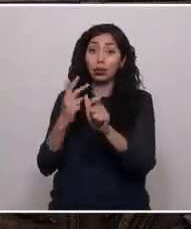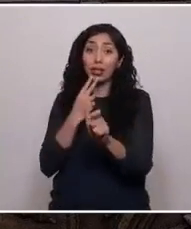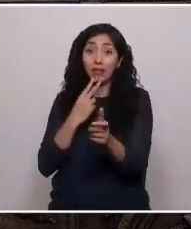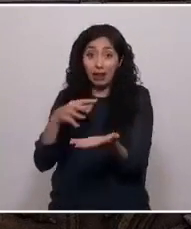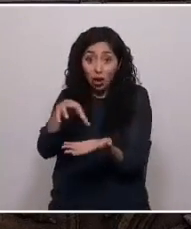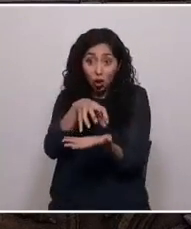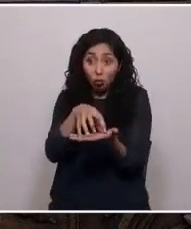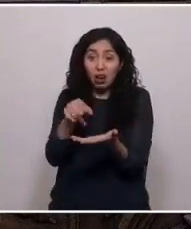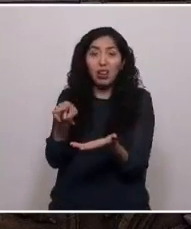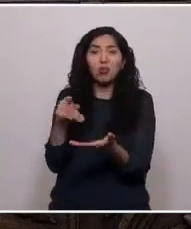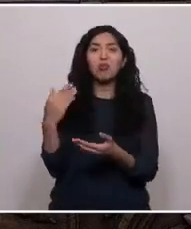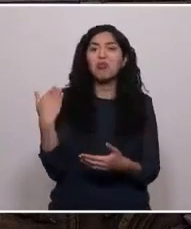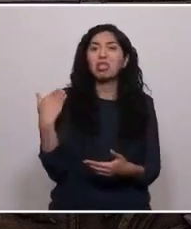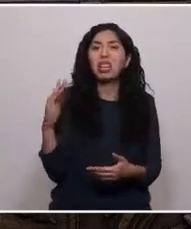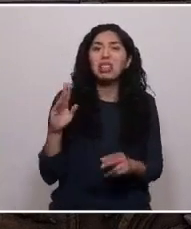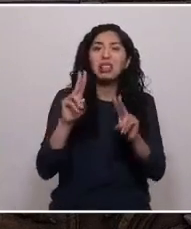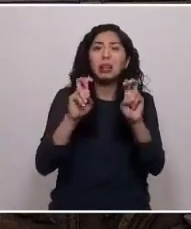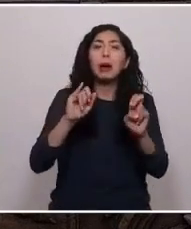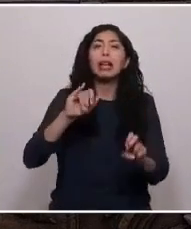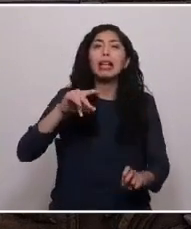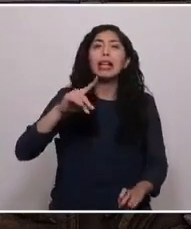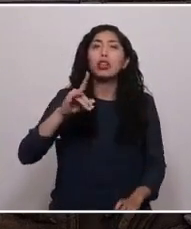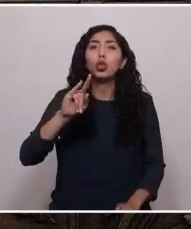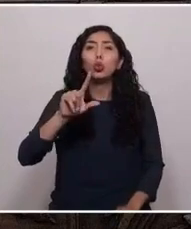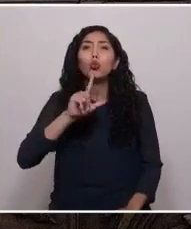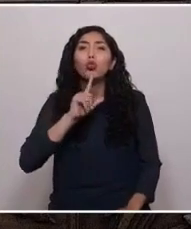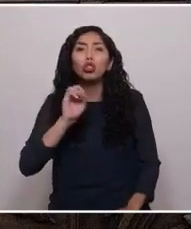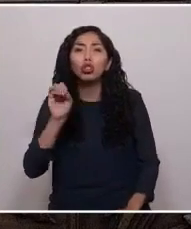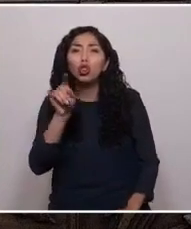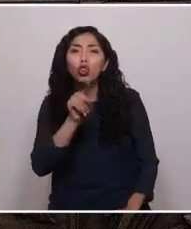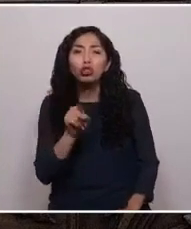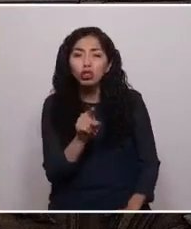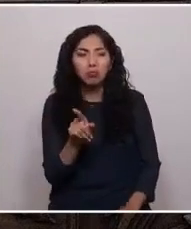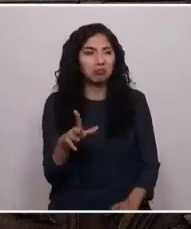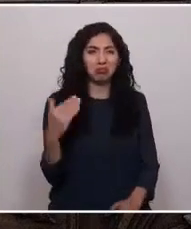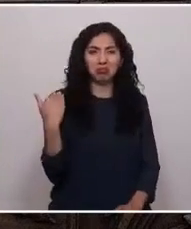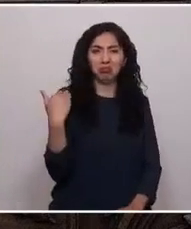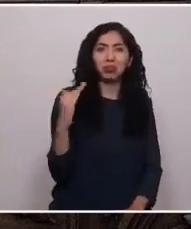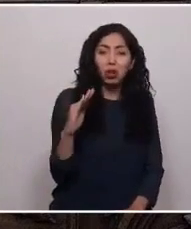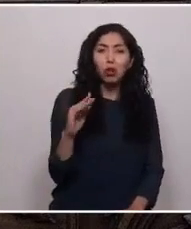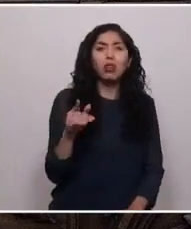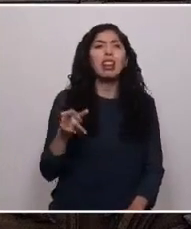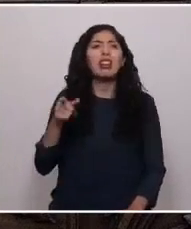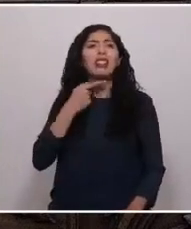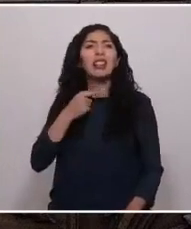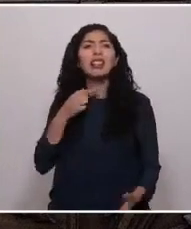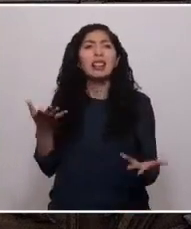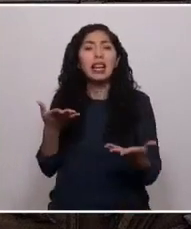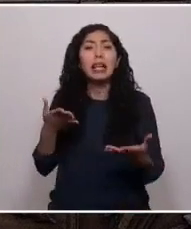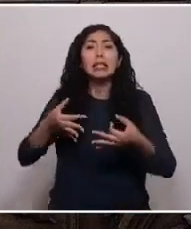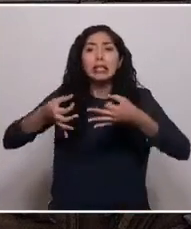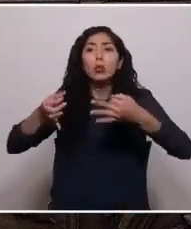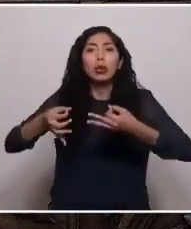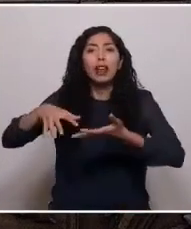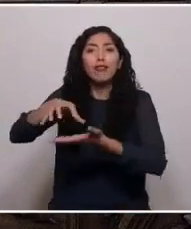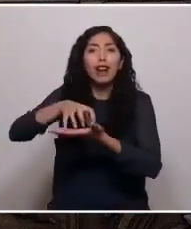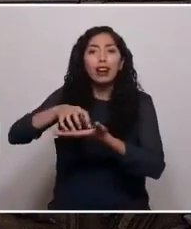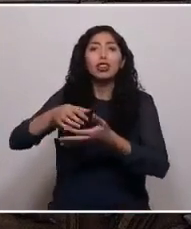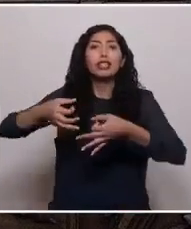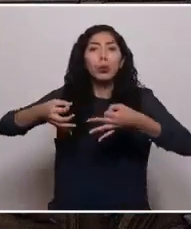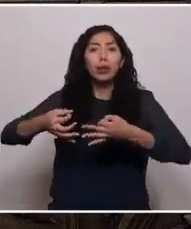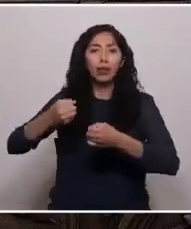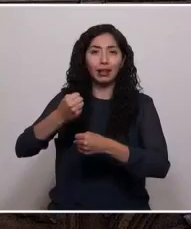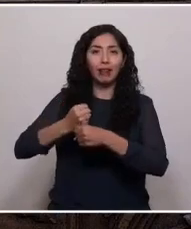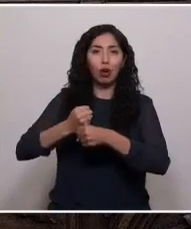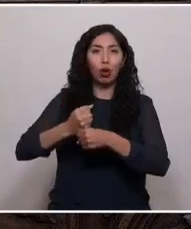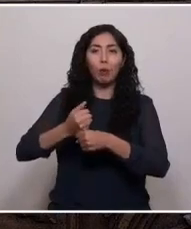declaraciones sobre indultos les interesa tener seguridad en sus barrios y en sus trabajos para poder cumplir con